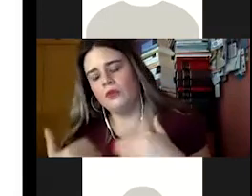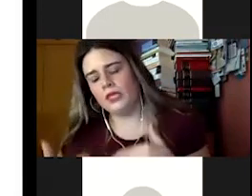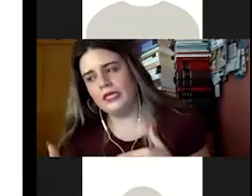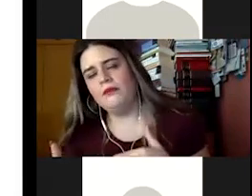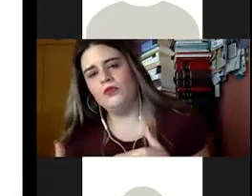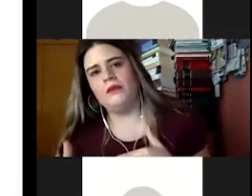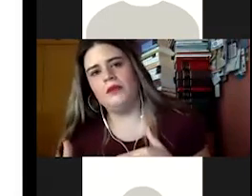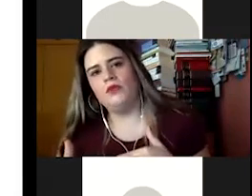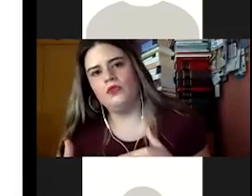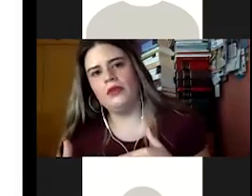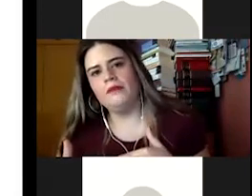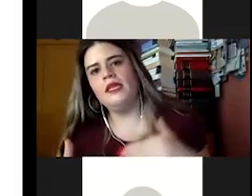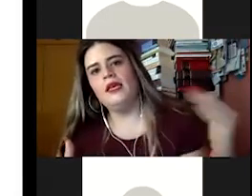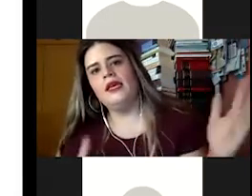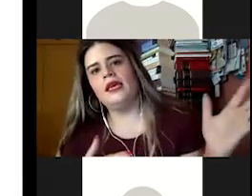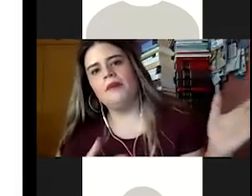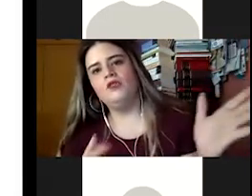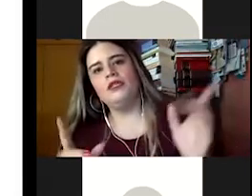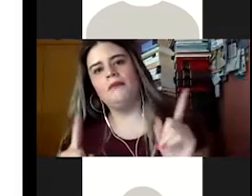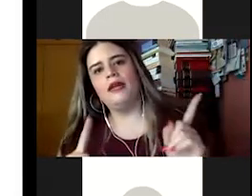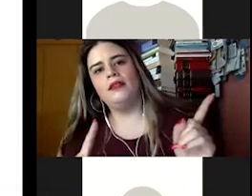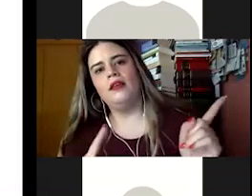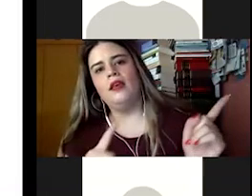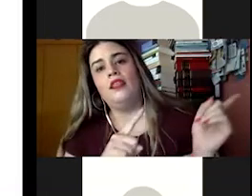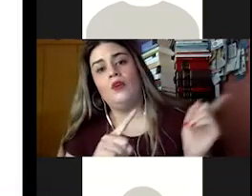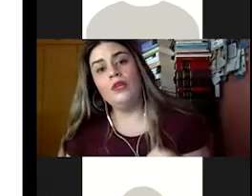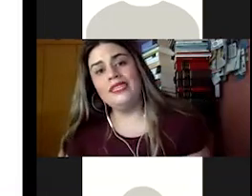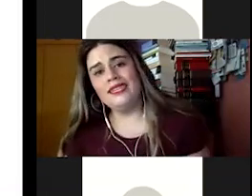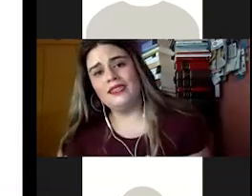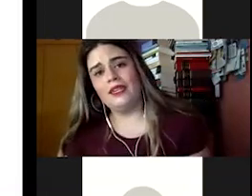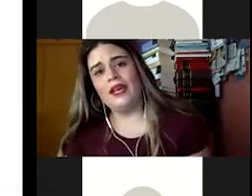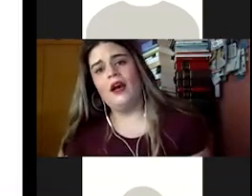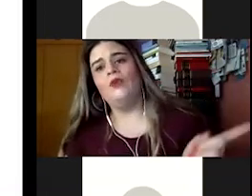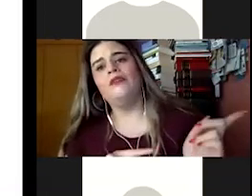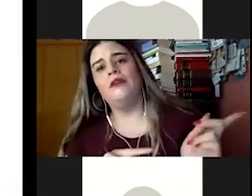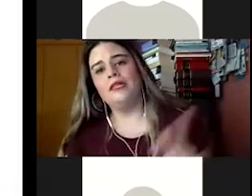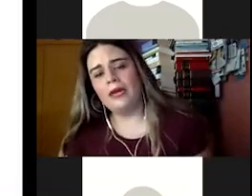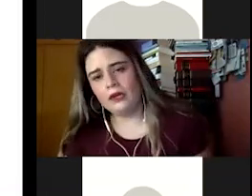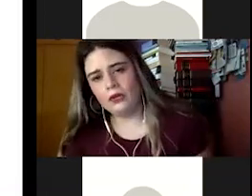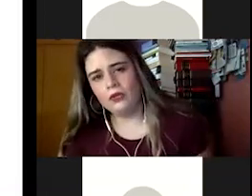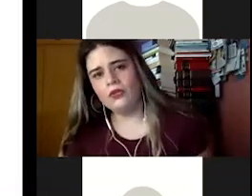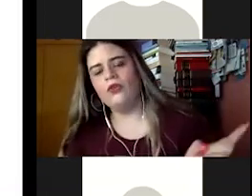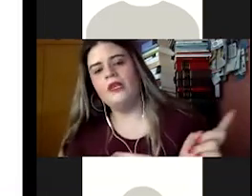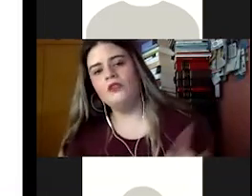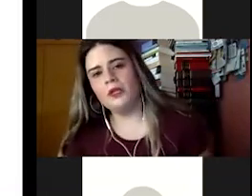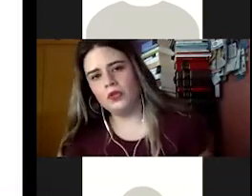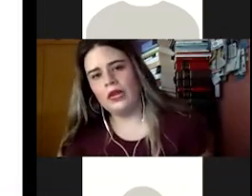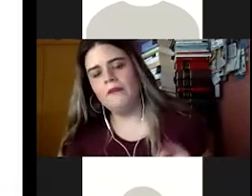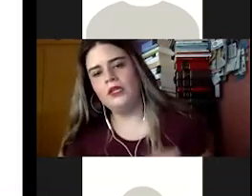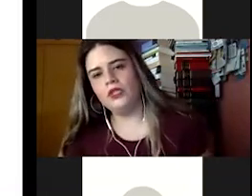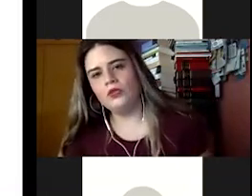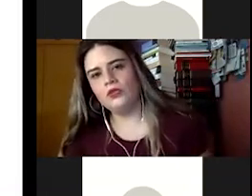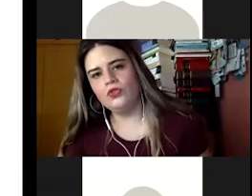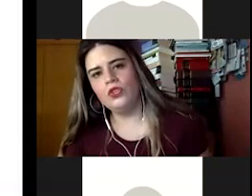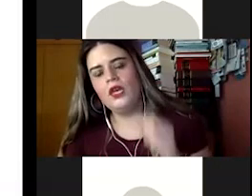o quienes damos seguimiento a estos temas, que pasó a ser parte de una secretaría a un nivel más bajo, con menos personal,